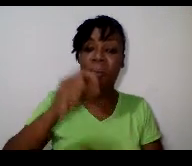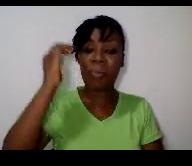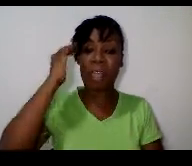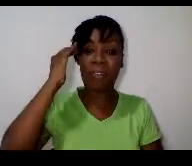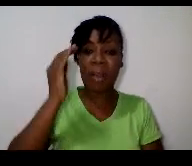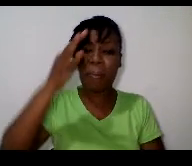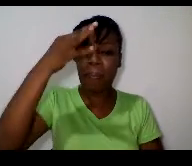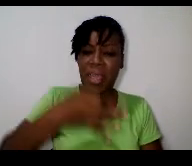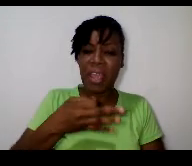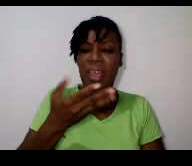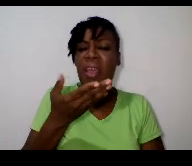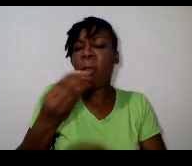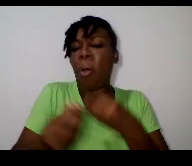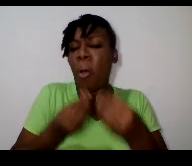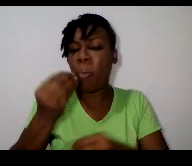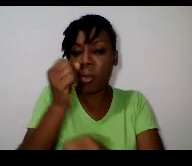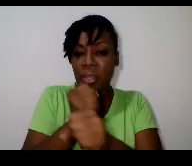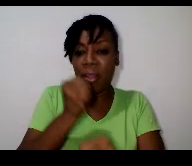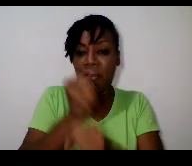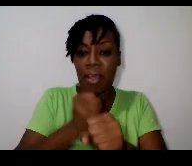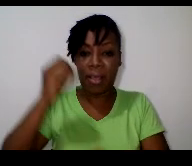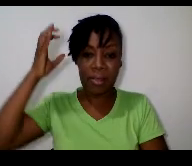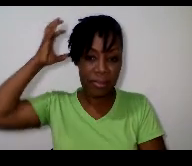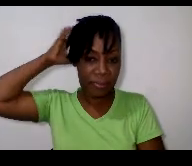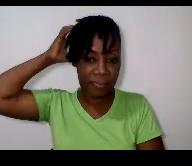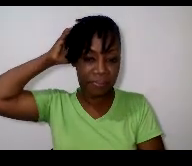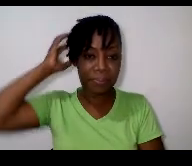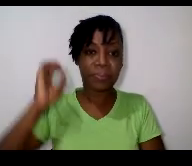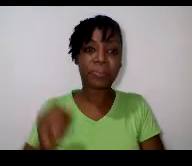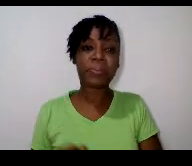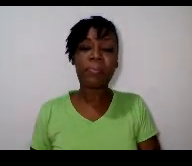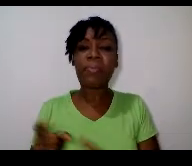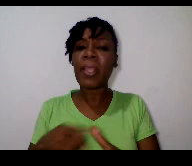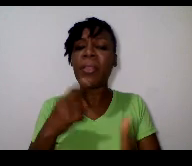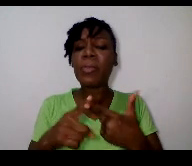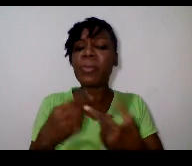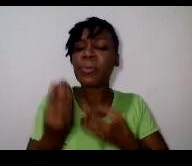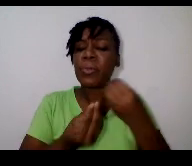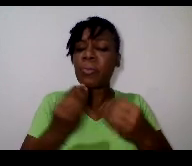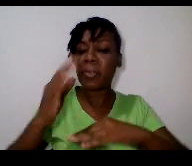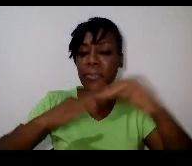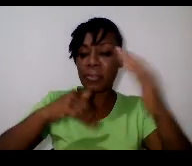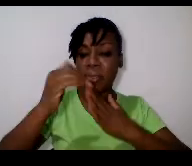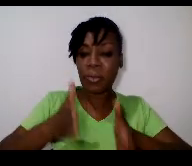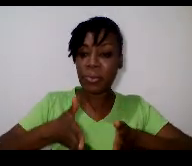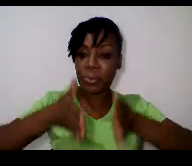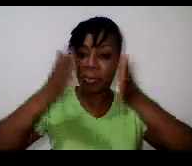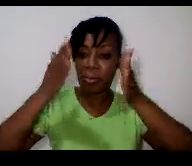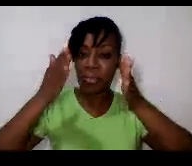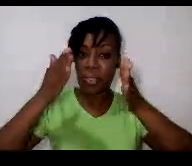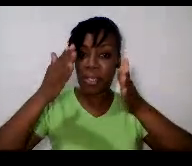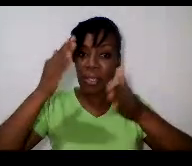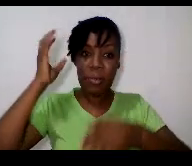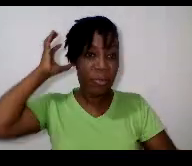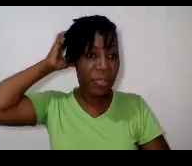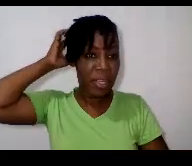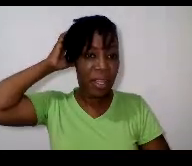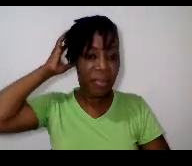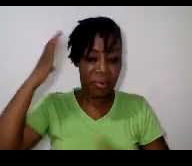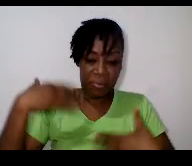buen funcionamiento. Entonces, ¿cómo se construye un cerebro sano, fuerte y